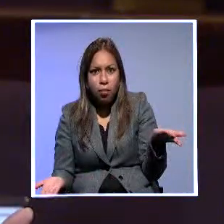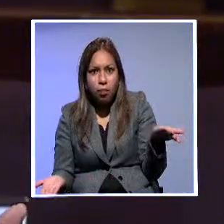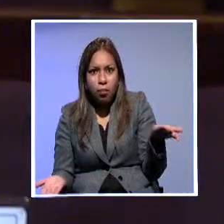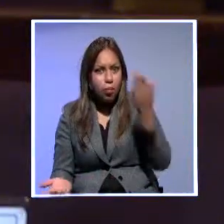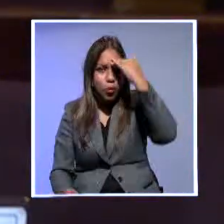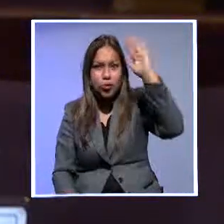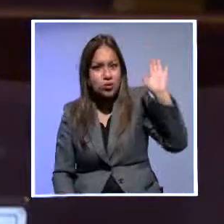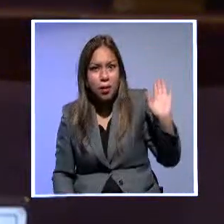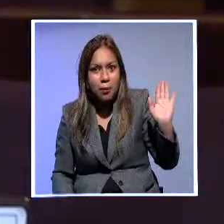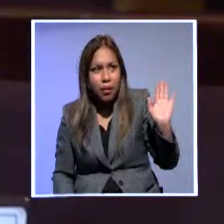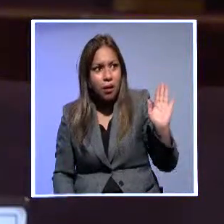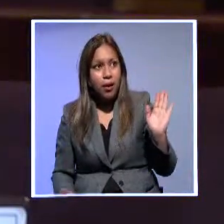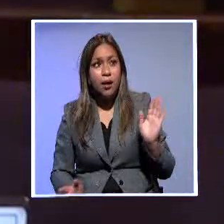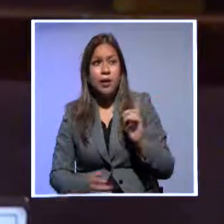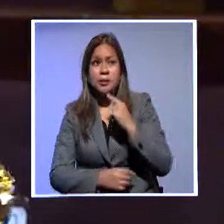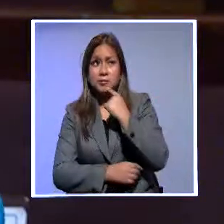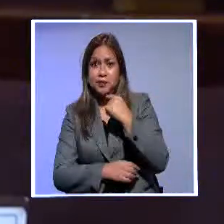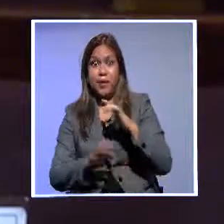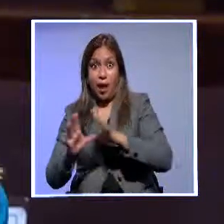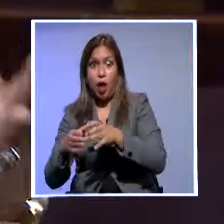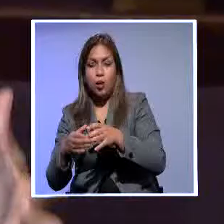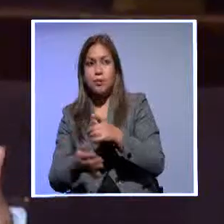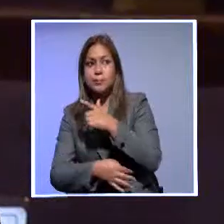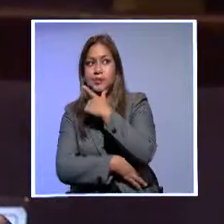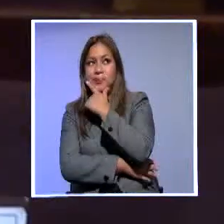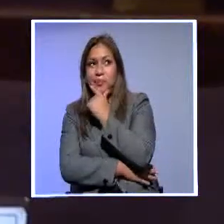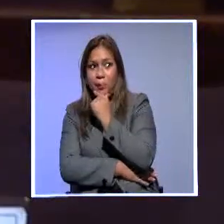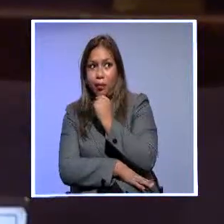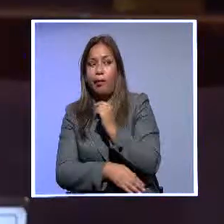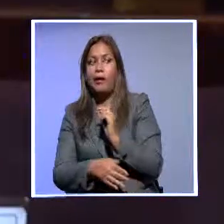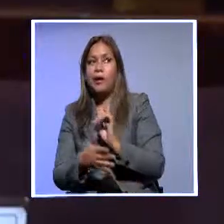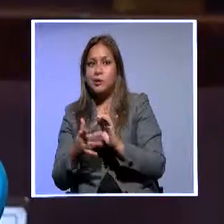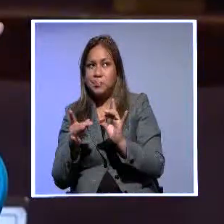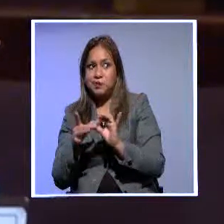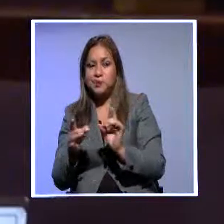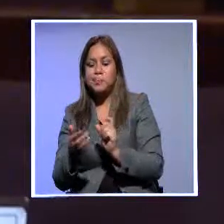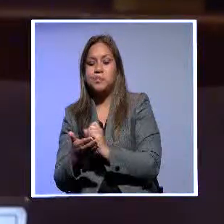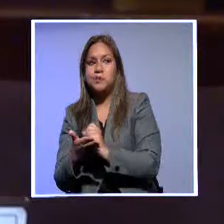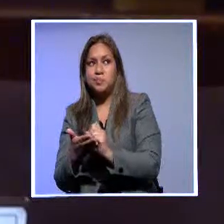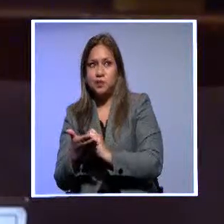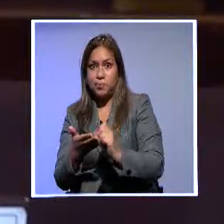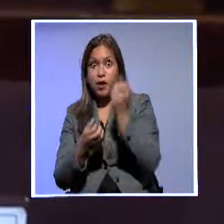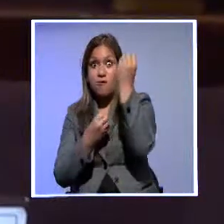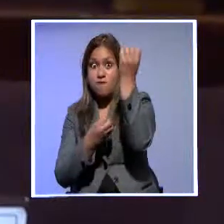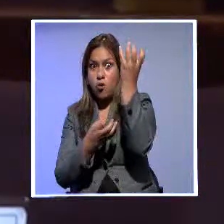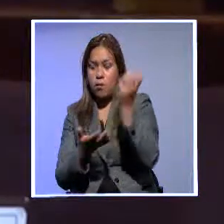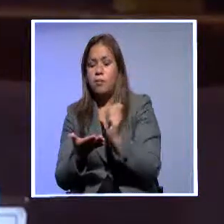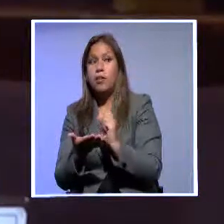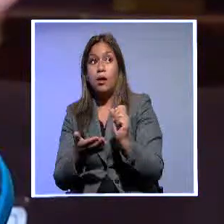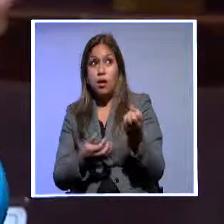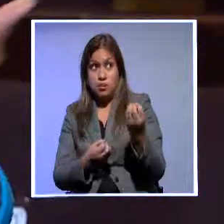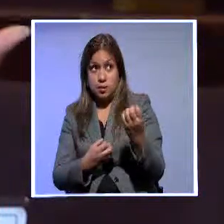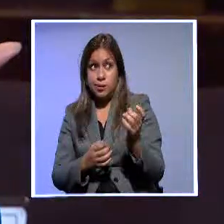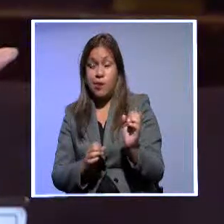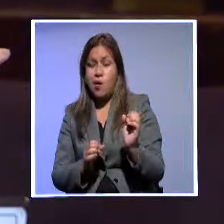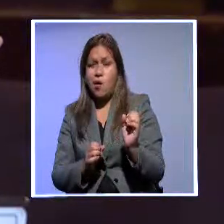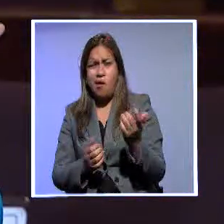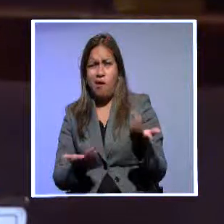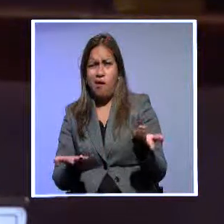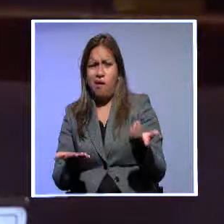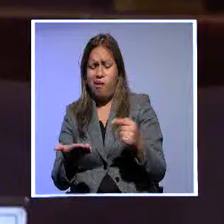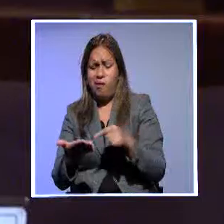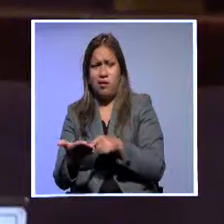cierto y la comisión lo que hace de recoger toda esa información plantear las las incoherencias